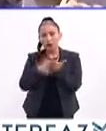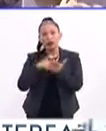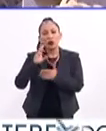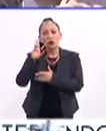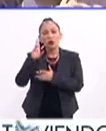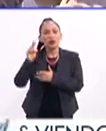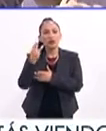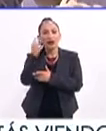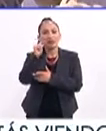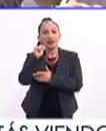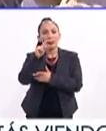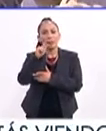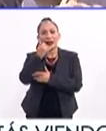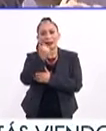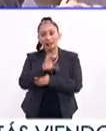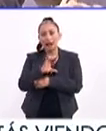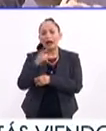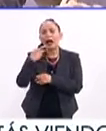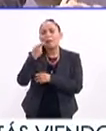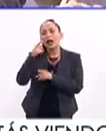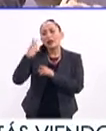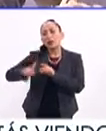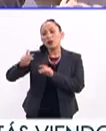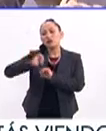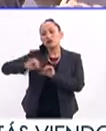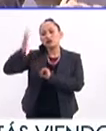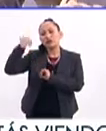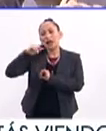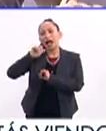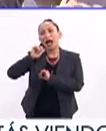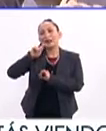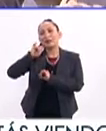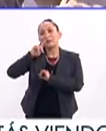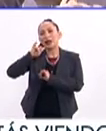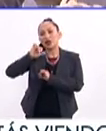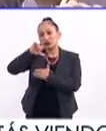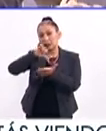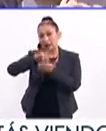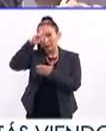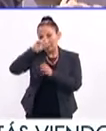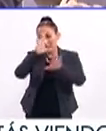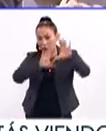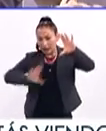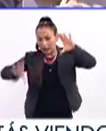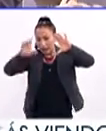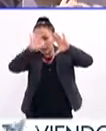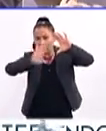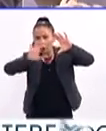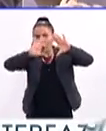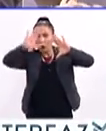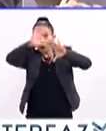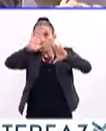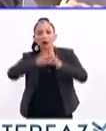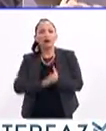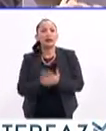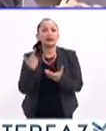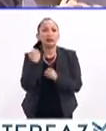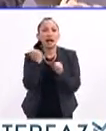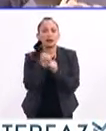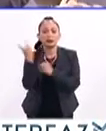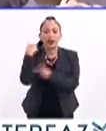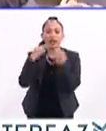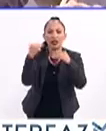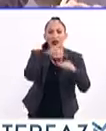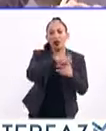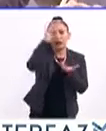Universidad del Tepeyac, que nos va a platicar sobre los pueblos originarios del Altiplano Central Mexicano y sobre los 500 años de la